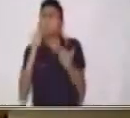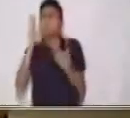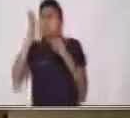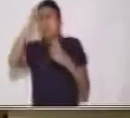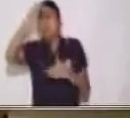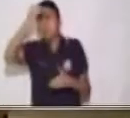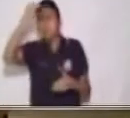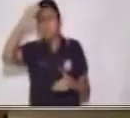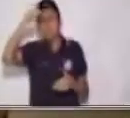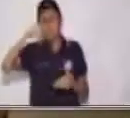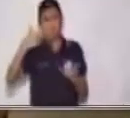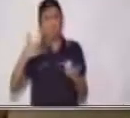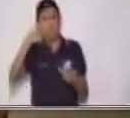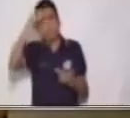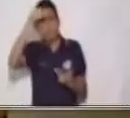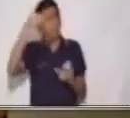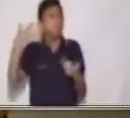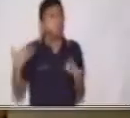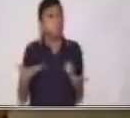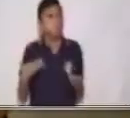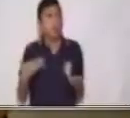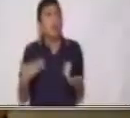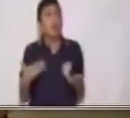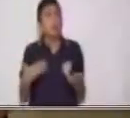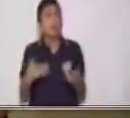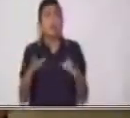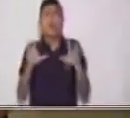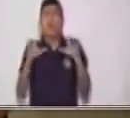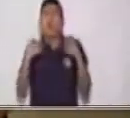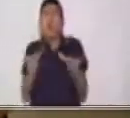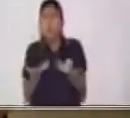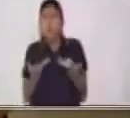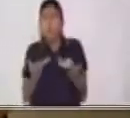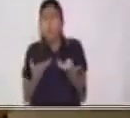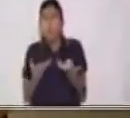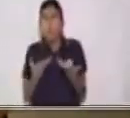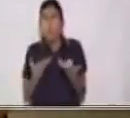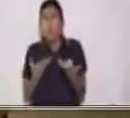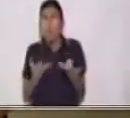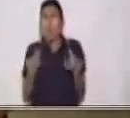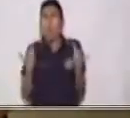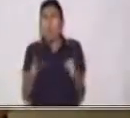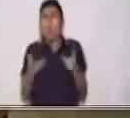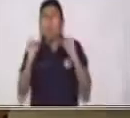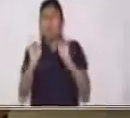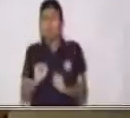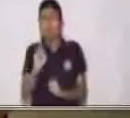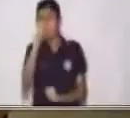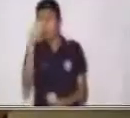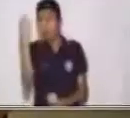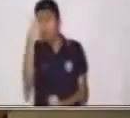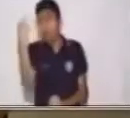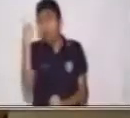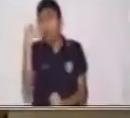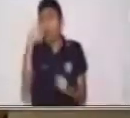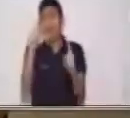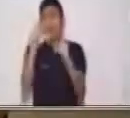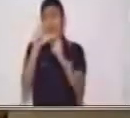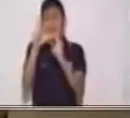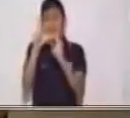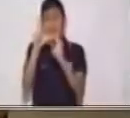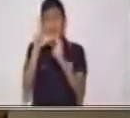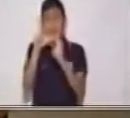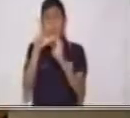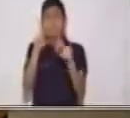en nuestro programa? ¿Cómo? Exacto. Muy bien. ¿Cómo trabajar con las letras, verdad?